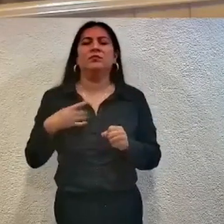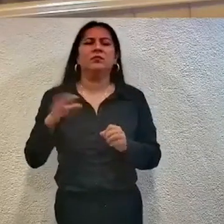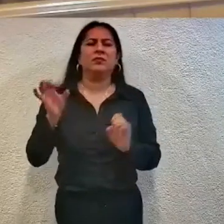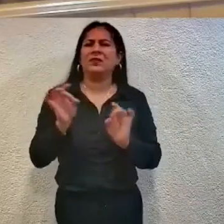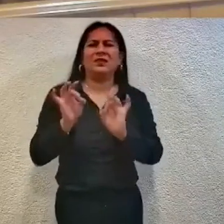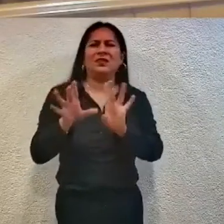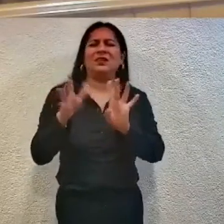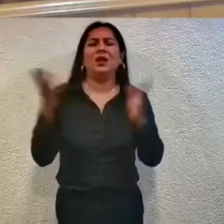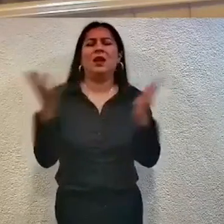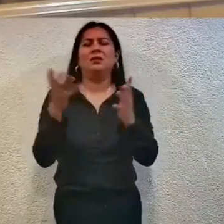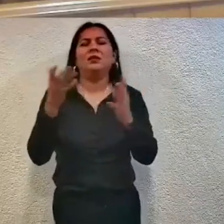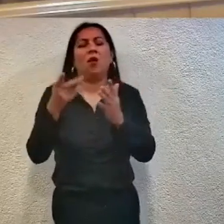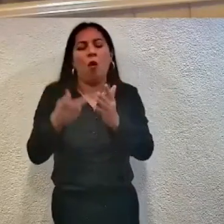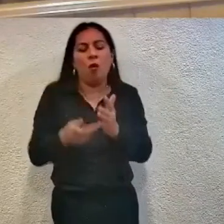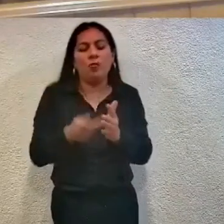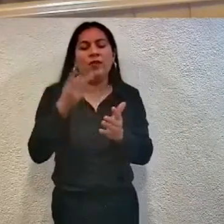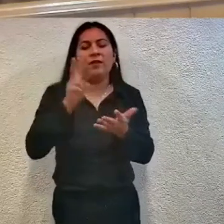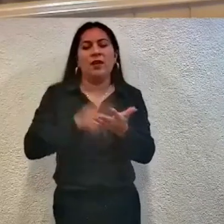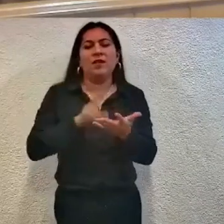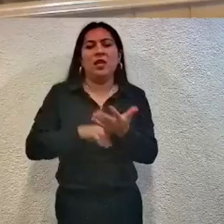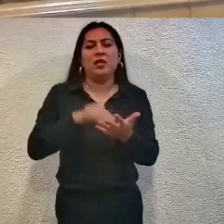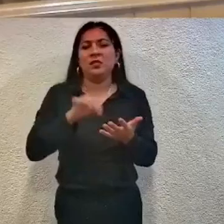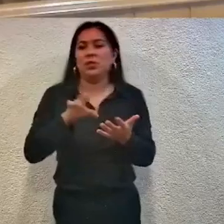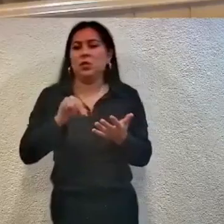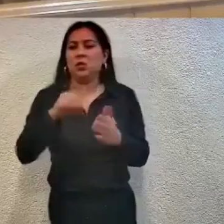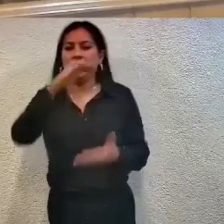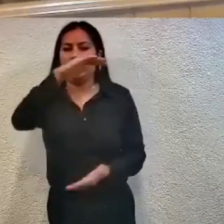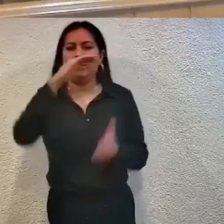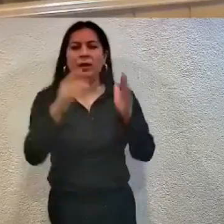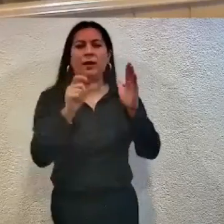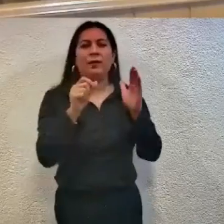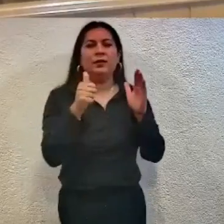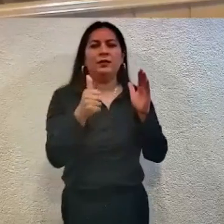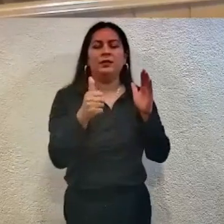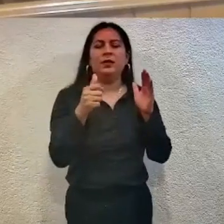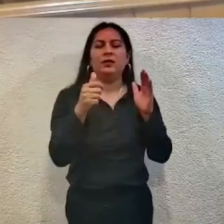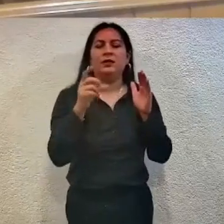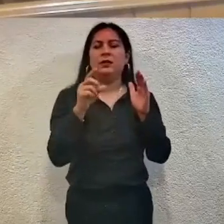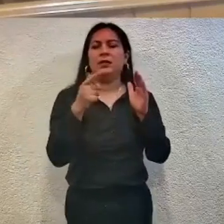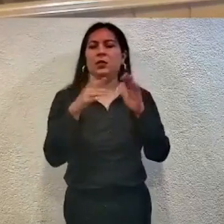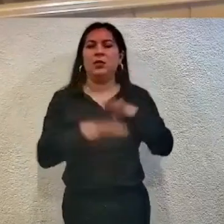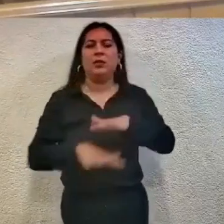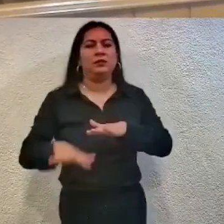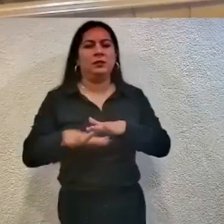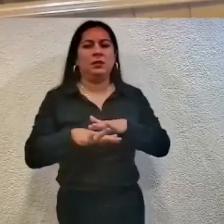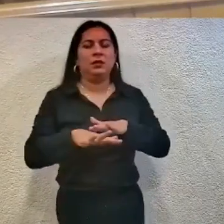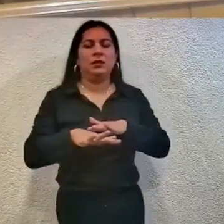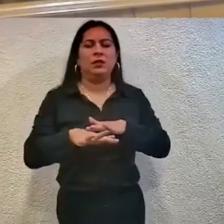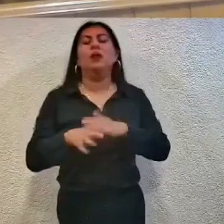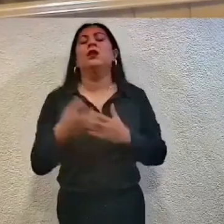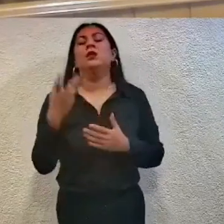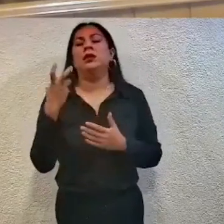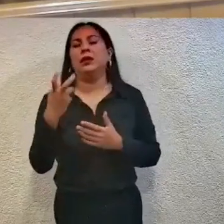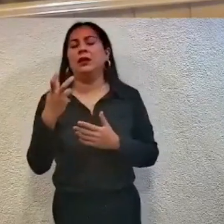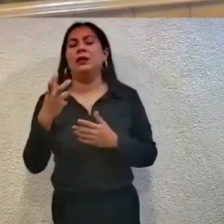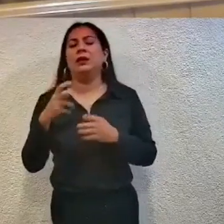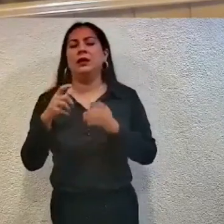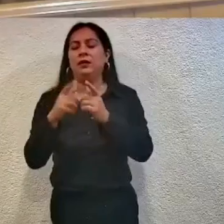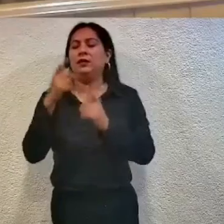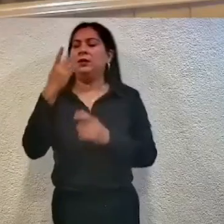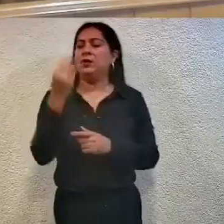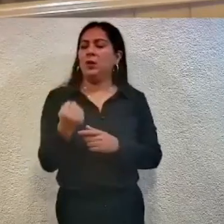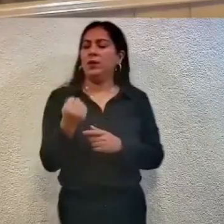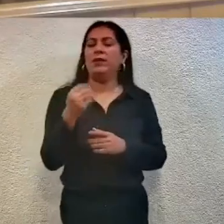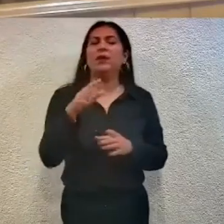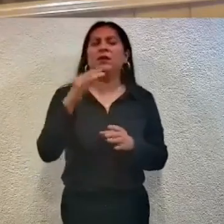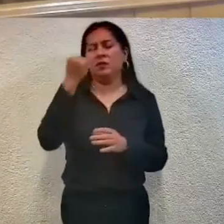cual puede dar lugar a revisar una vez más la validez o no de la casilla 2631 básica. En lo